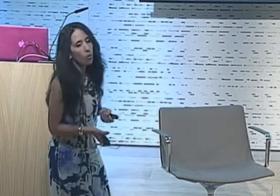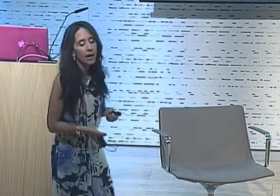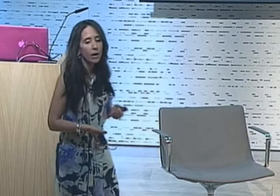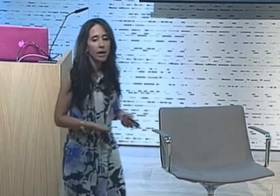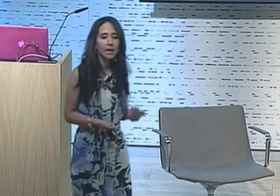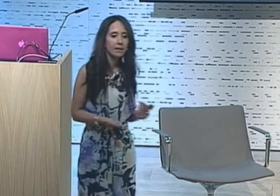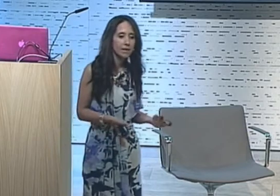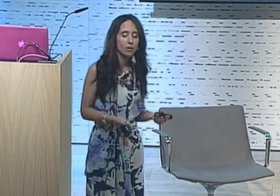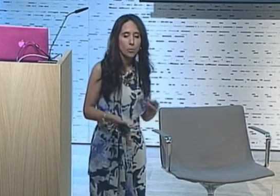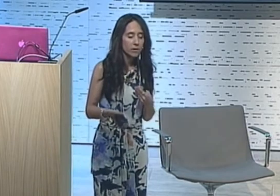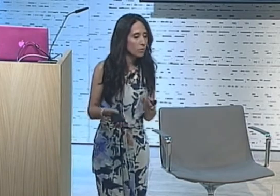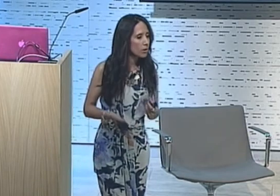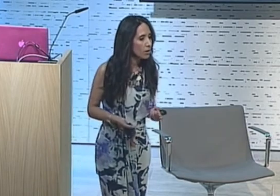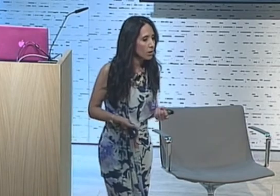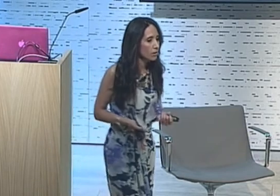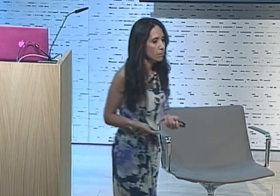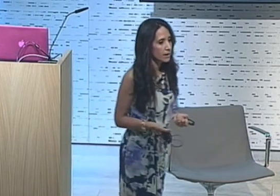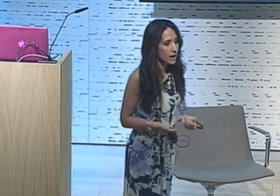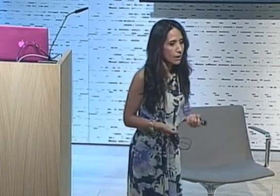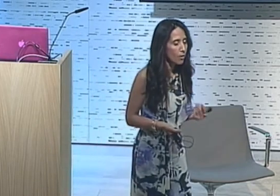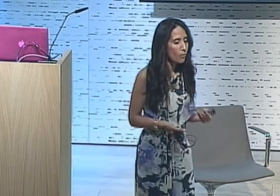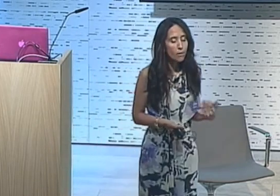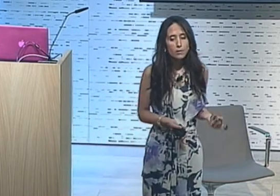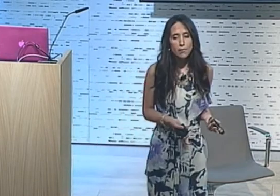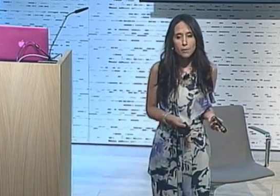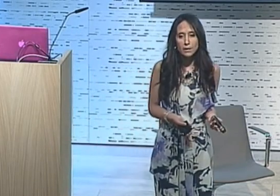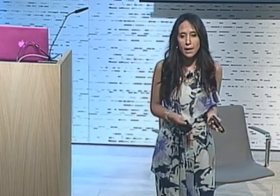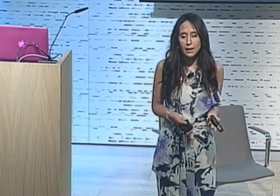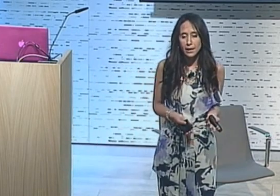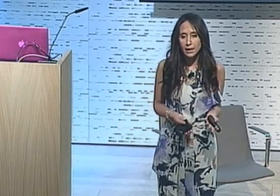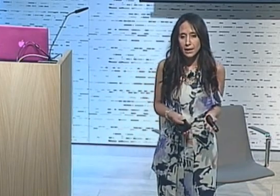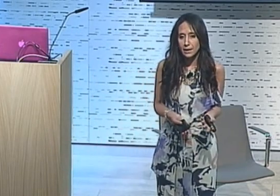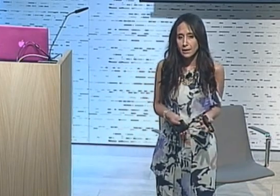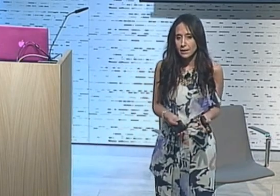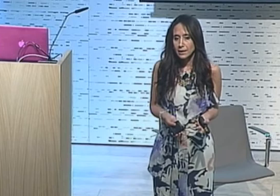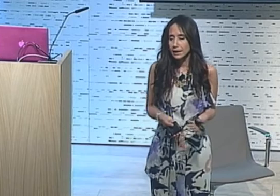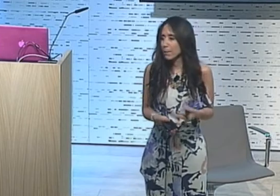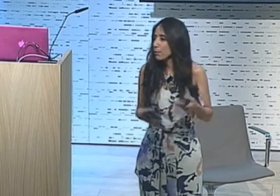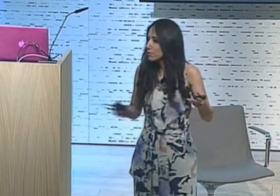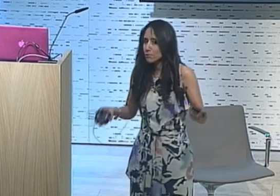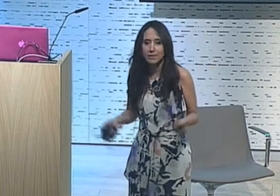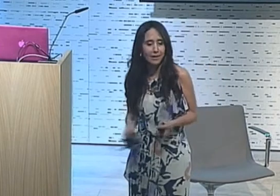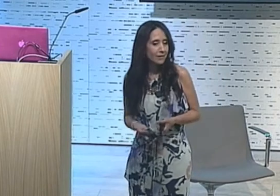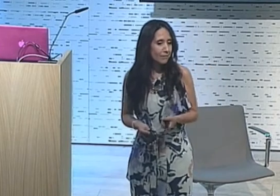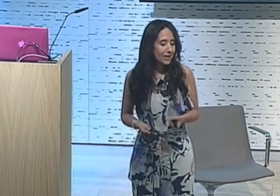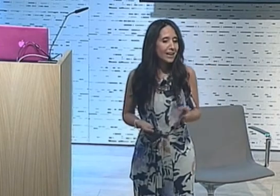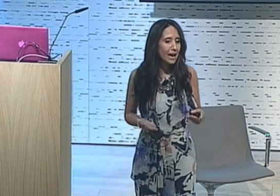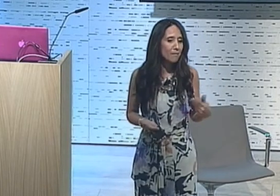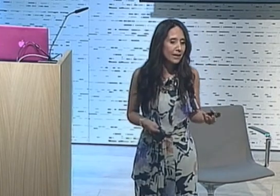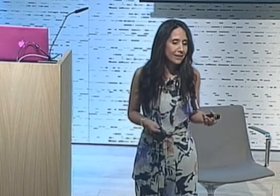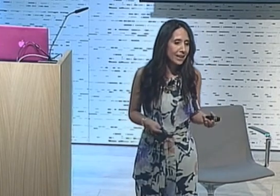de lenguaje oral y escrito, pues es un poquito lo que yo les platicaba. ¿Cómo íbamos a fomentar dígame cuántos de